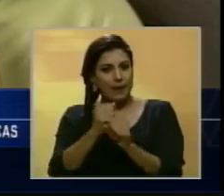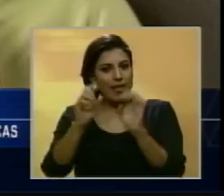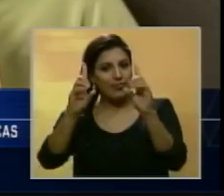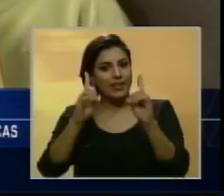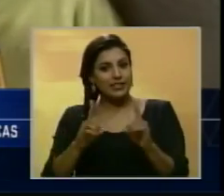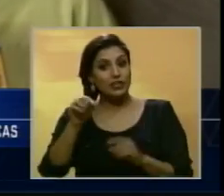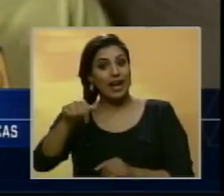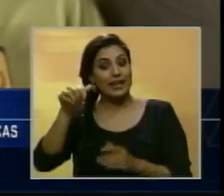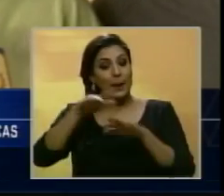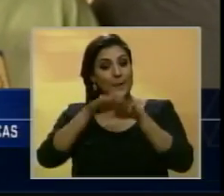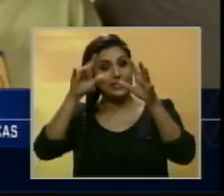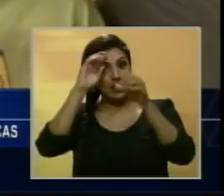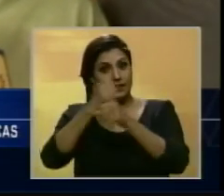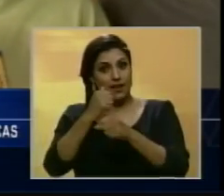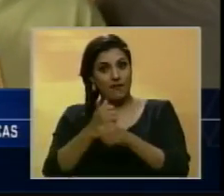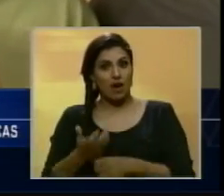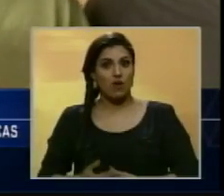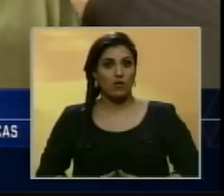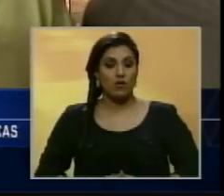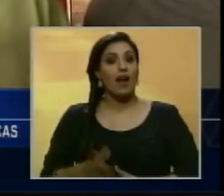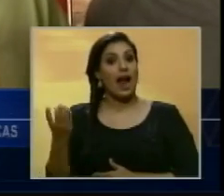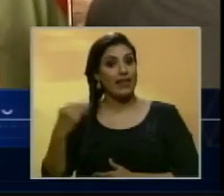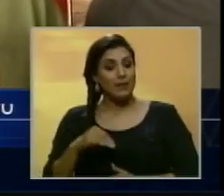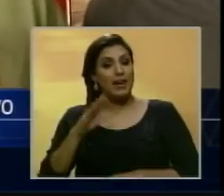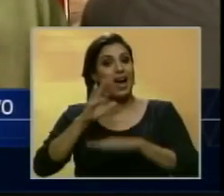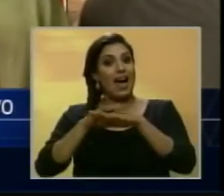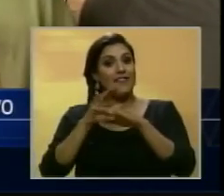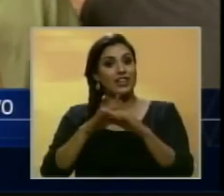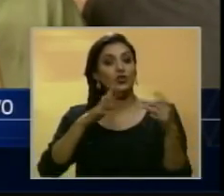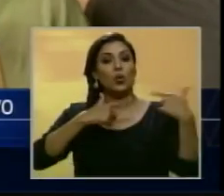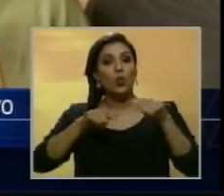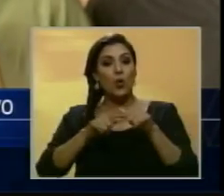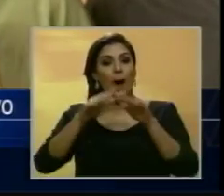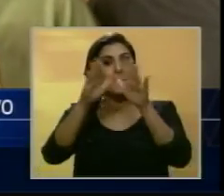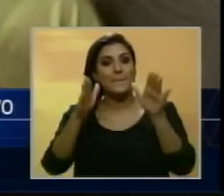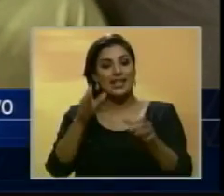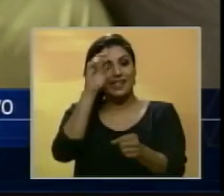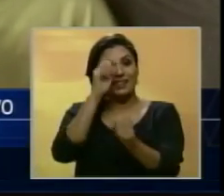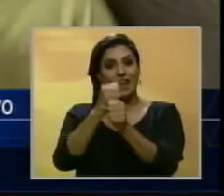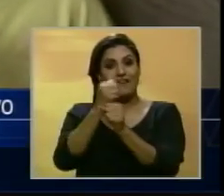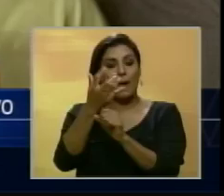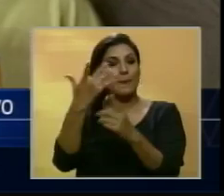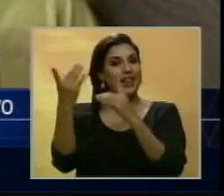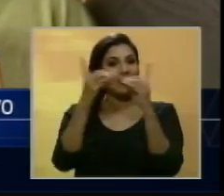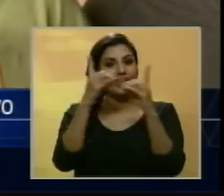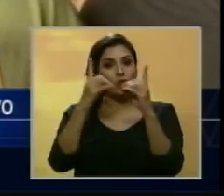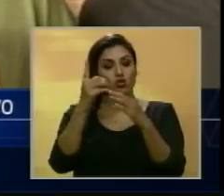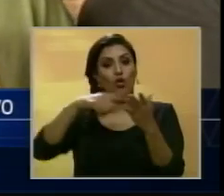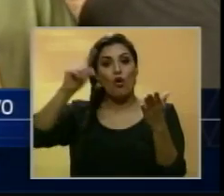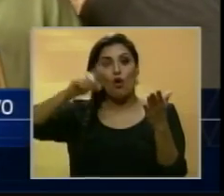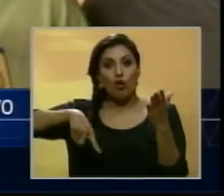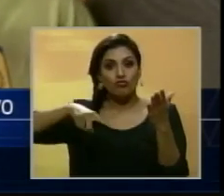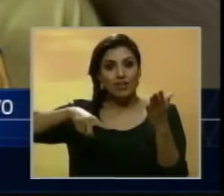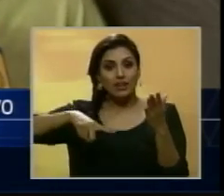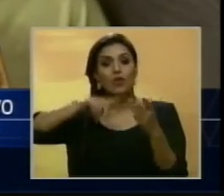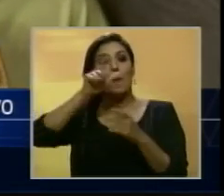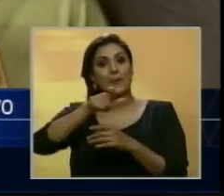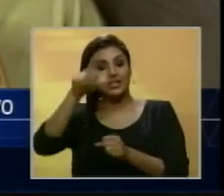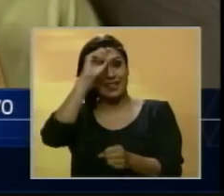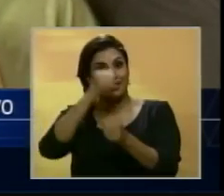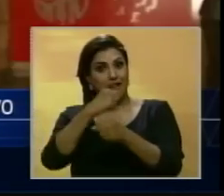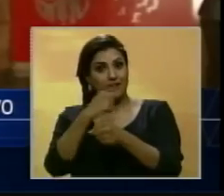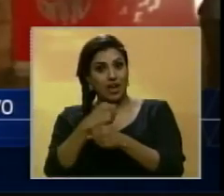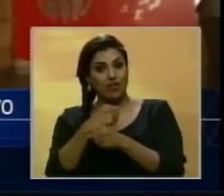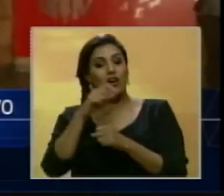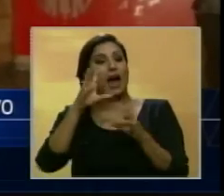decisión aquí en el Ministerio del Trabajo. Además de solicitar la instalación de mesas de trabajo para la discusión del contrato colectivo, estos